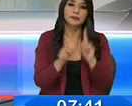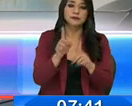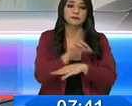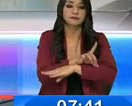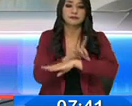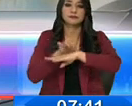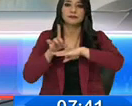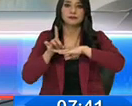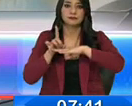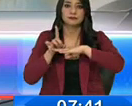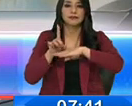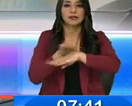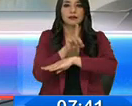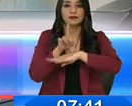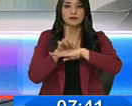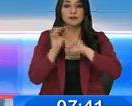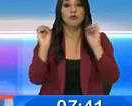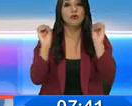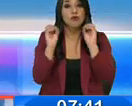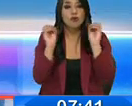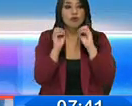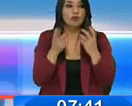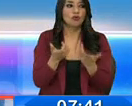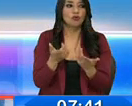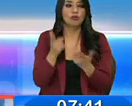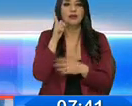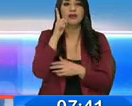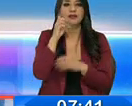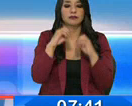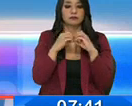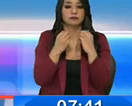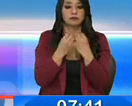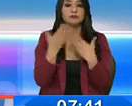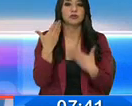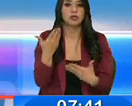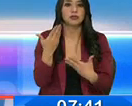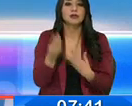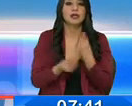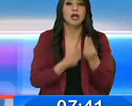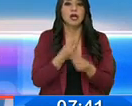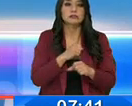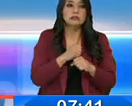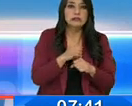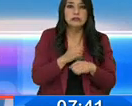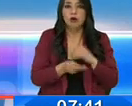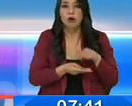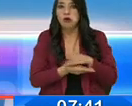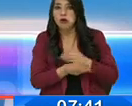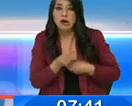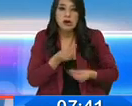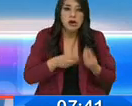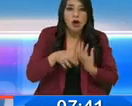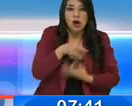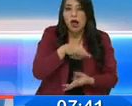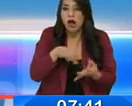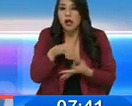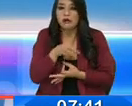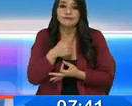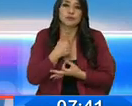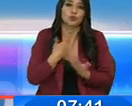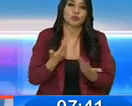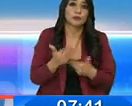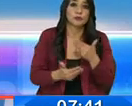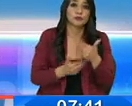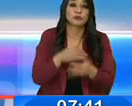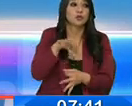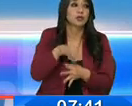directivos o en este caso quienes están a la cabeza de las organizaciones hacen todas estas maniobras que empañan no solamente un proceso